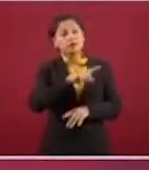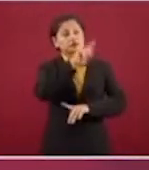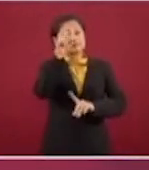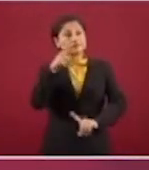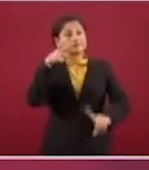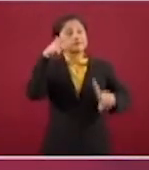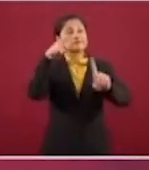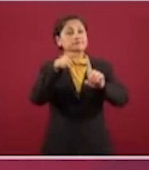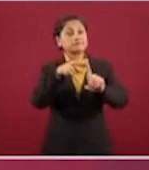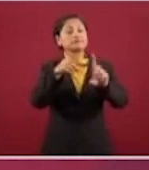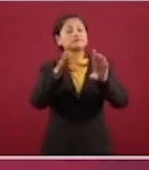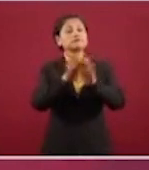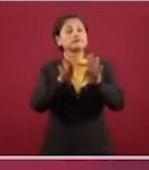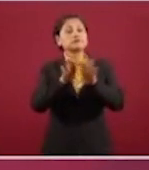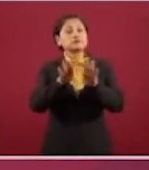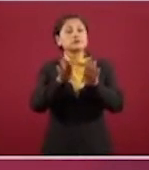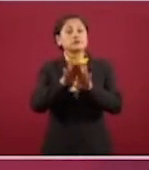el peso,